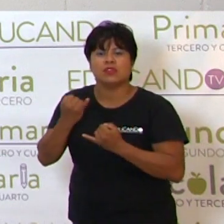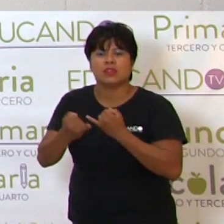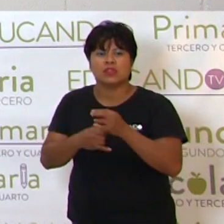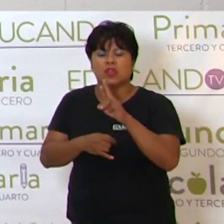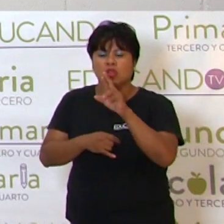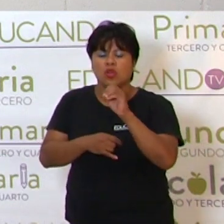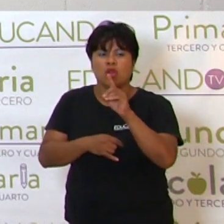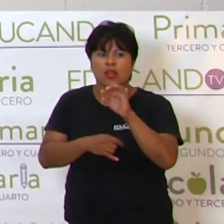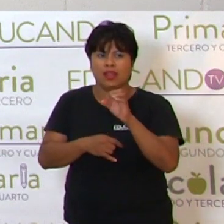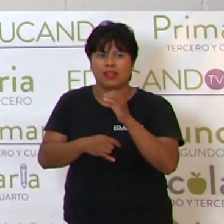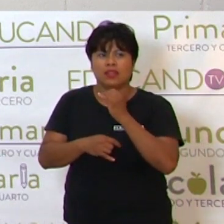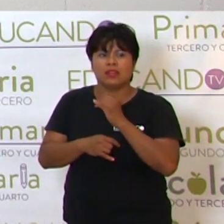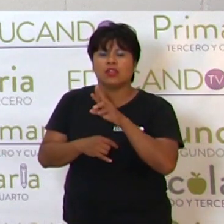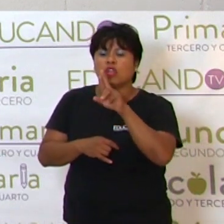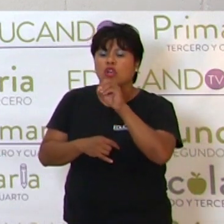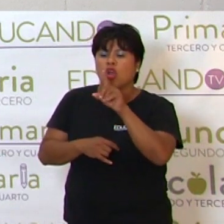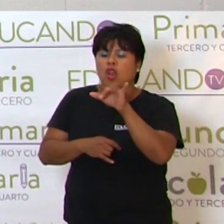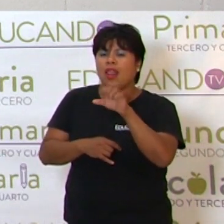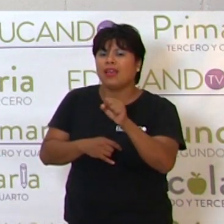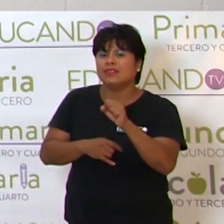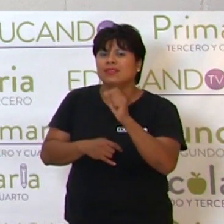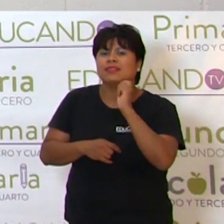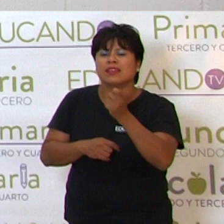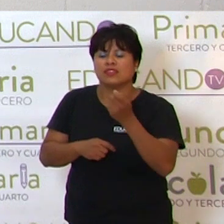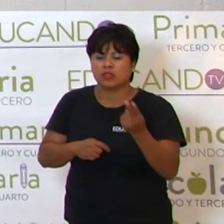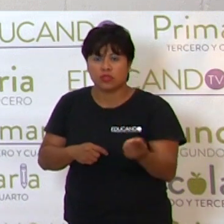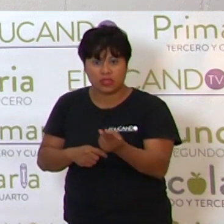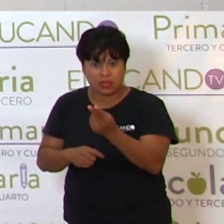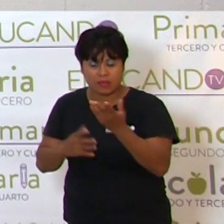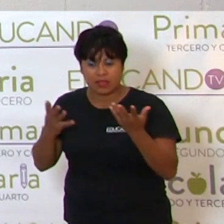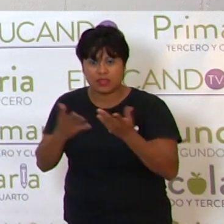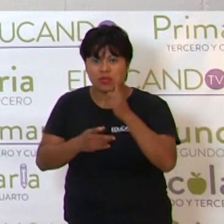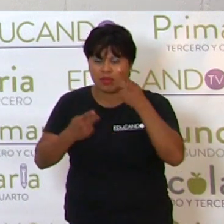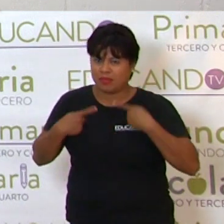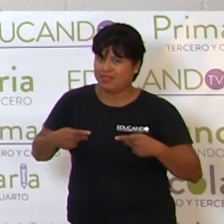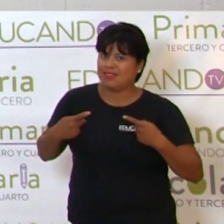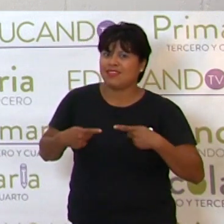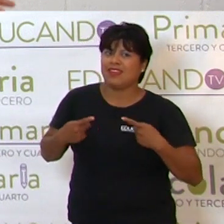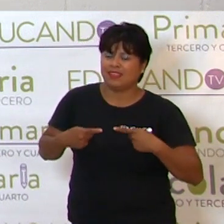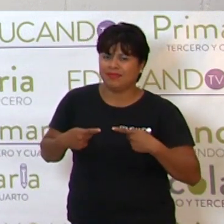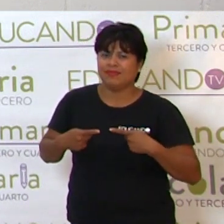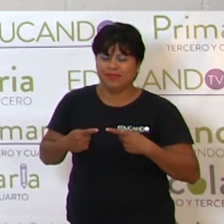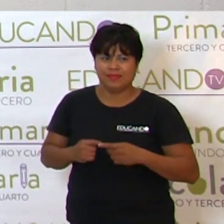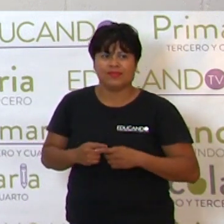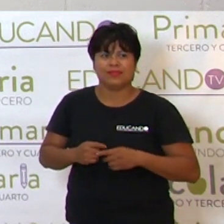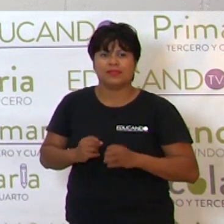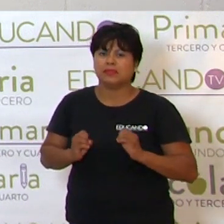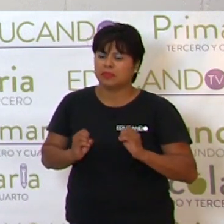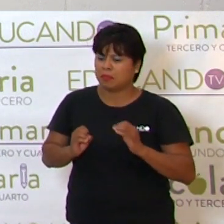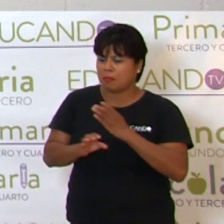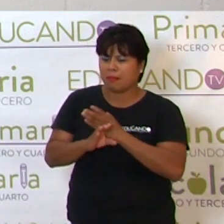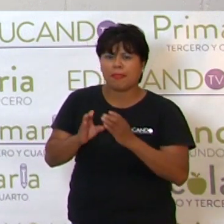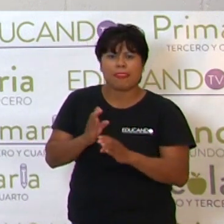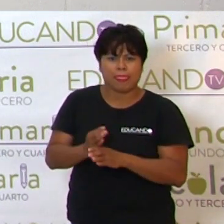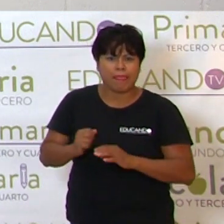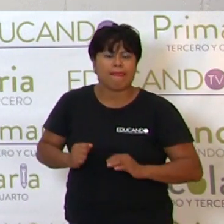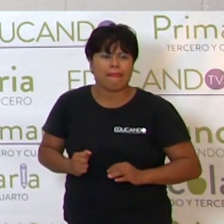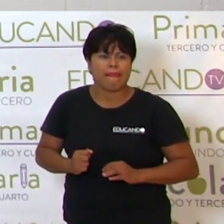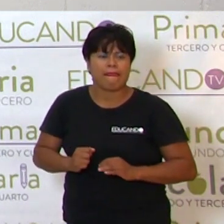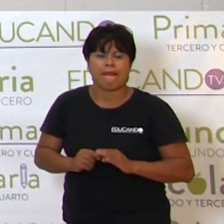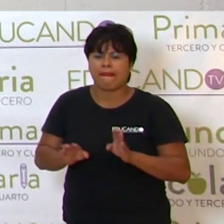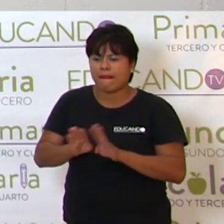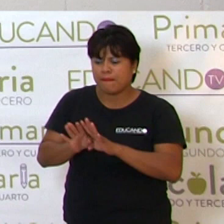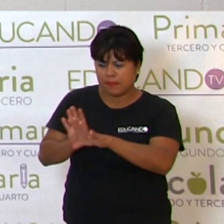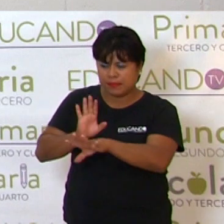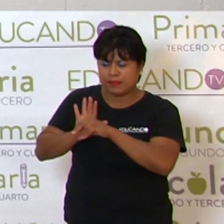roles. El juego de roles significa que ustedes van a imitar a una persona o a un objeto. Imitar